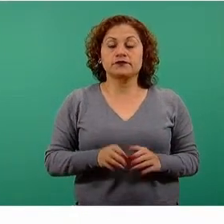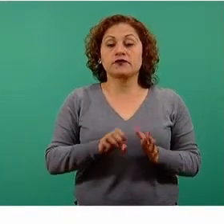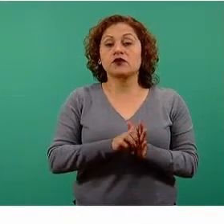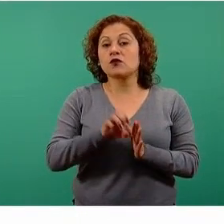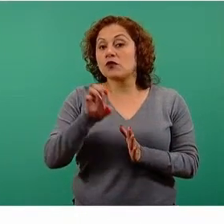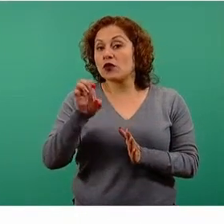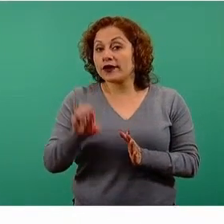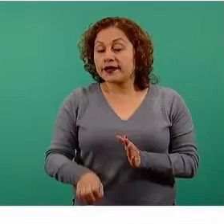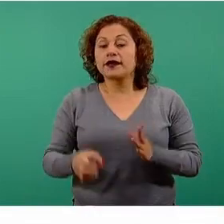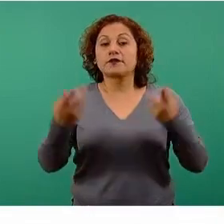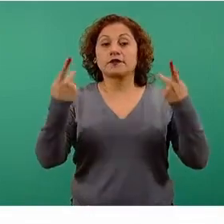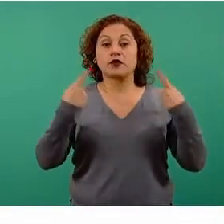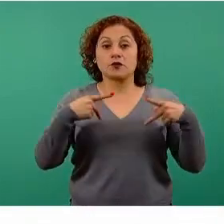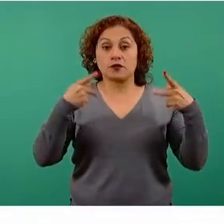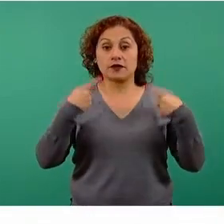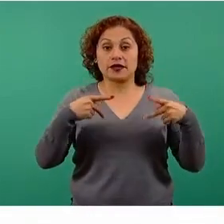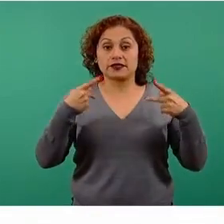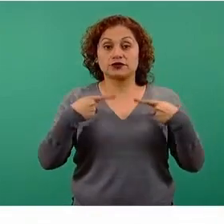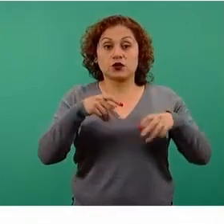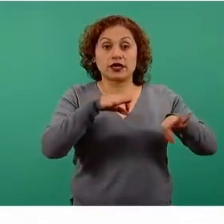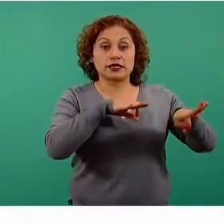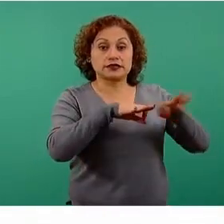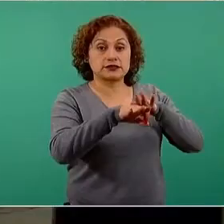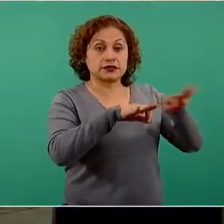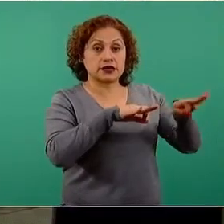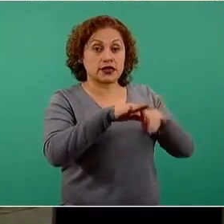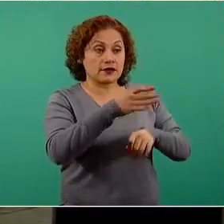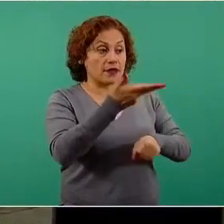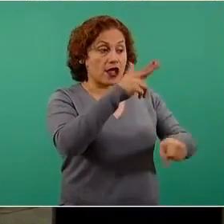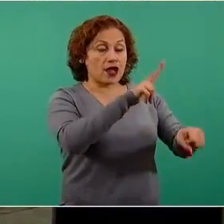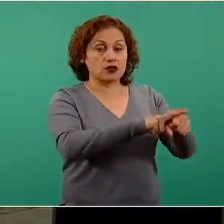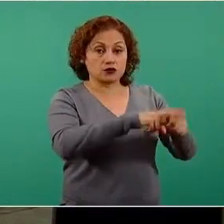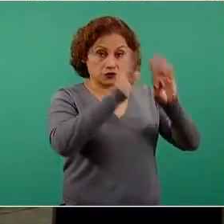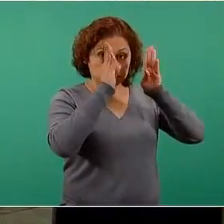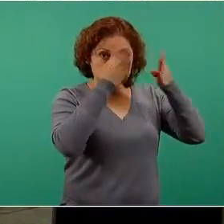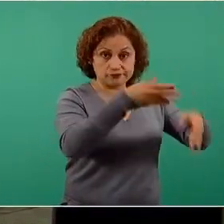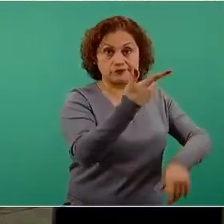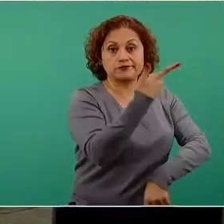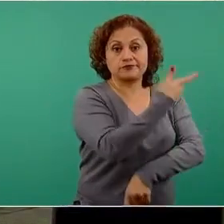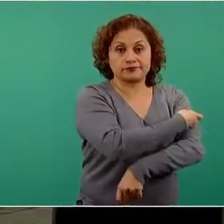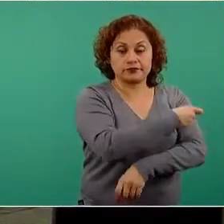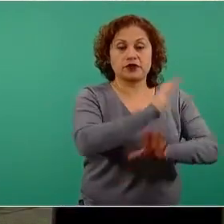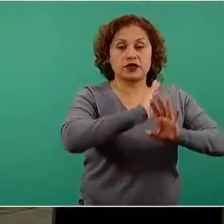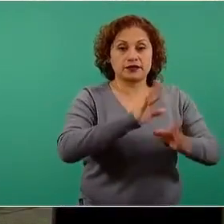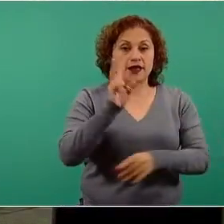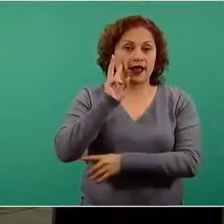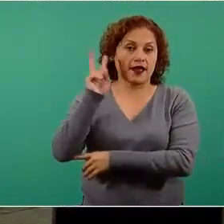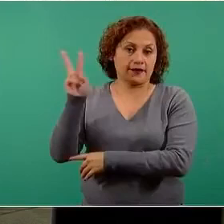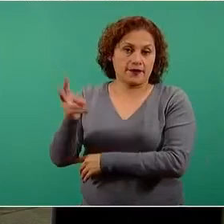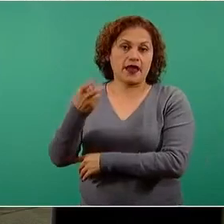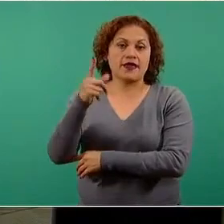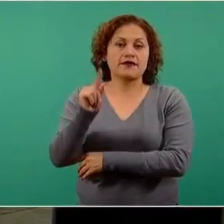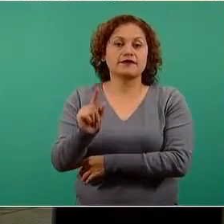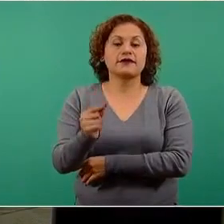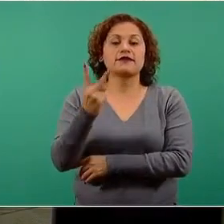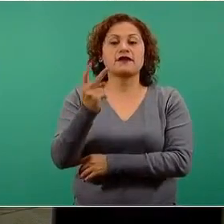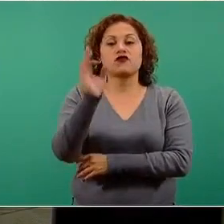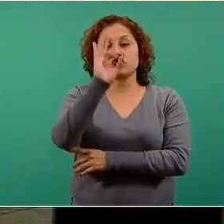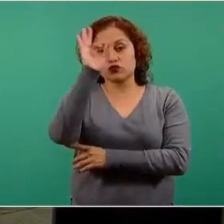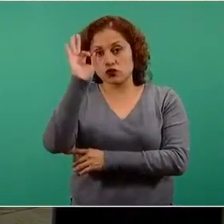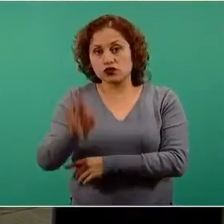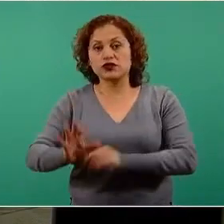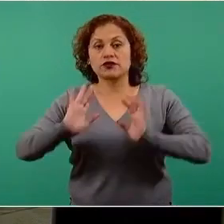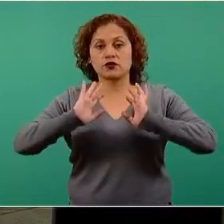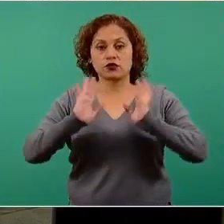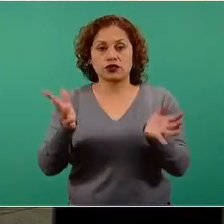que trabajan para el sector salud, en la siguiente imagen podemos ver que 72% ya han recibido